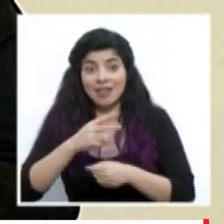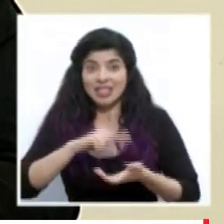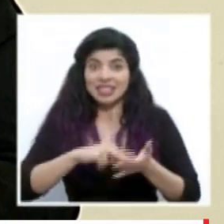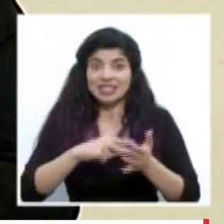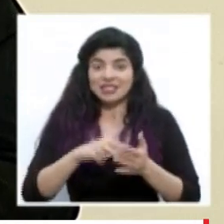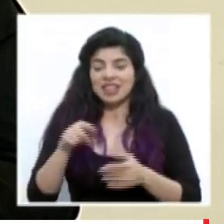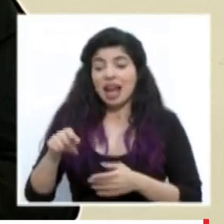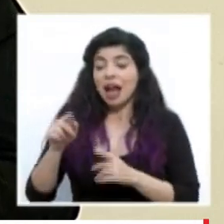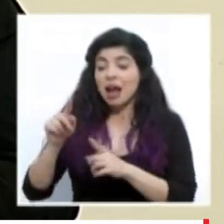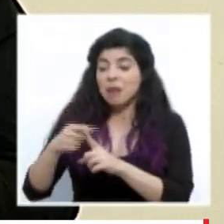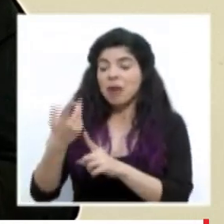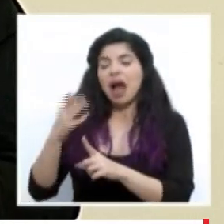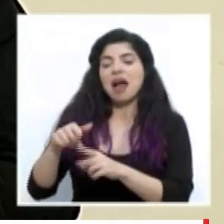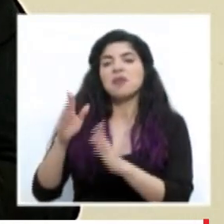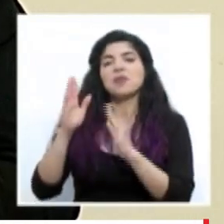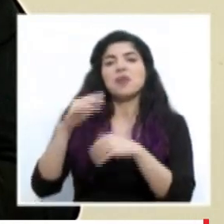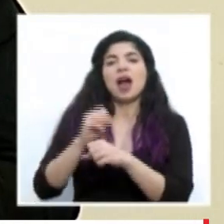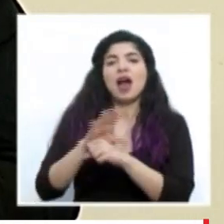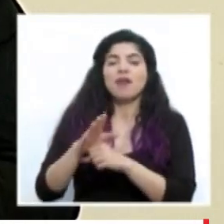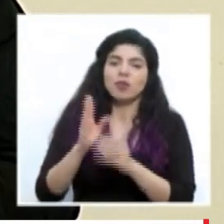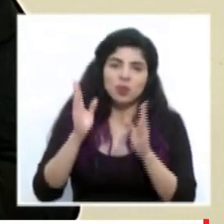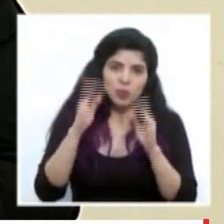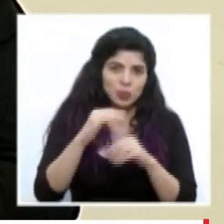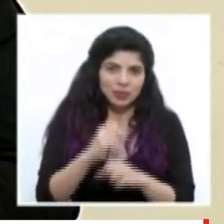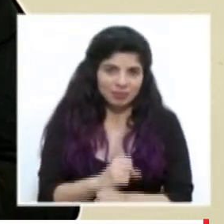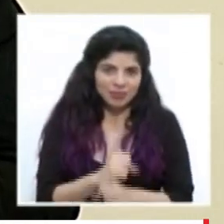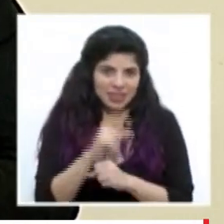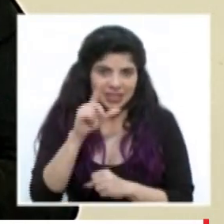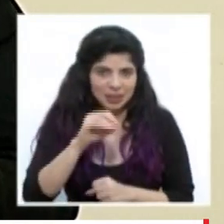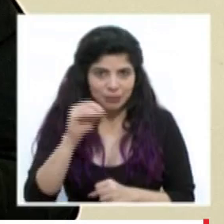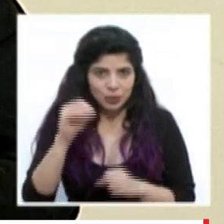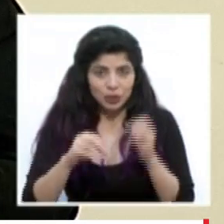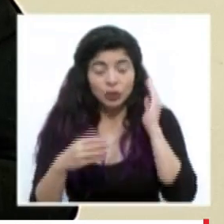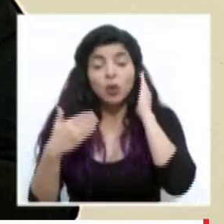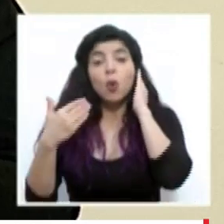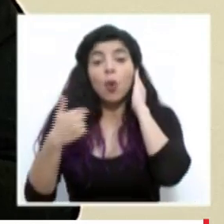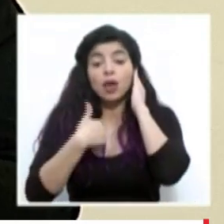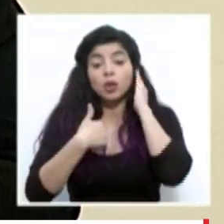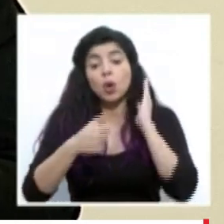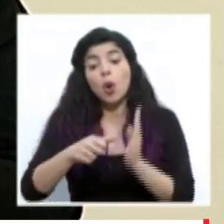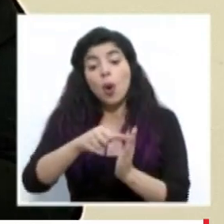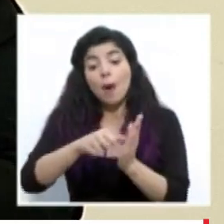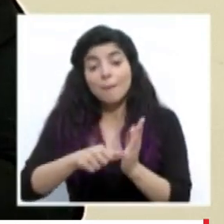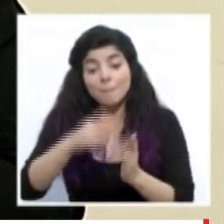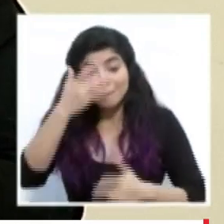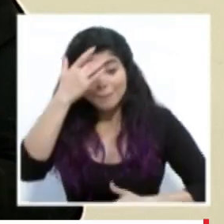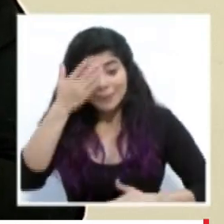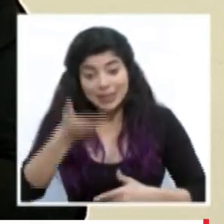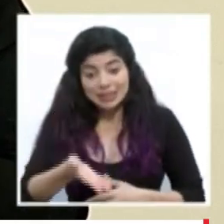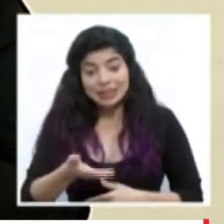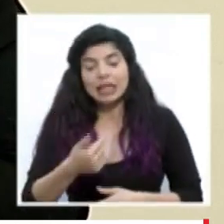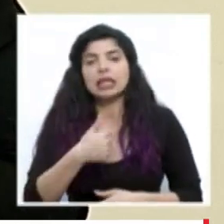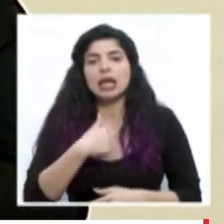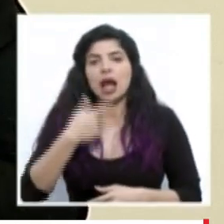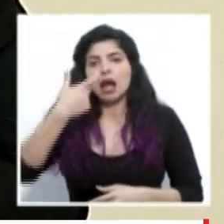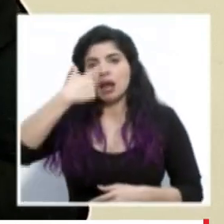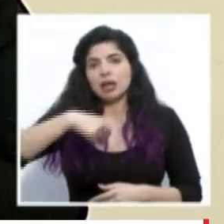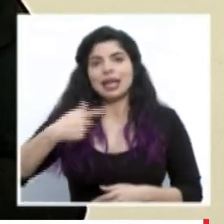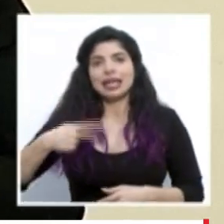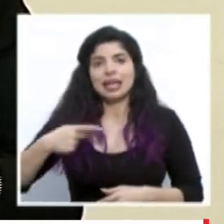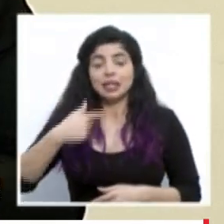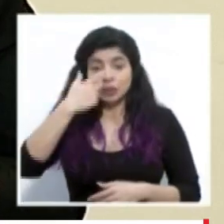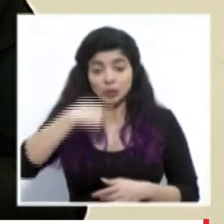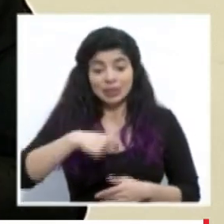tenga COVID. Cuando uno opera a un paciente, uno está en un riesgo inherente, como